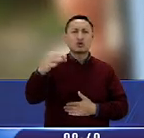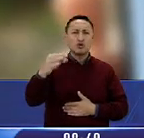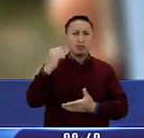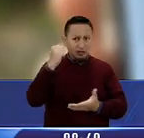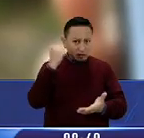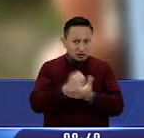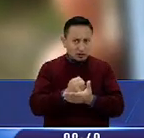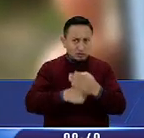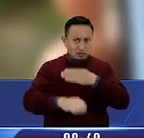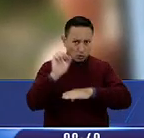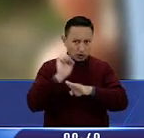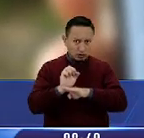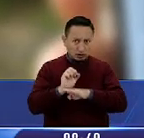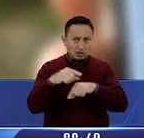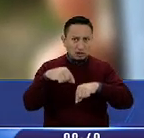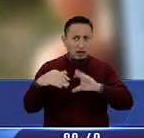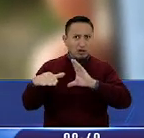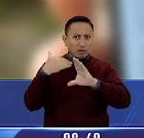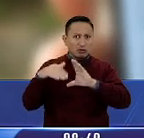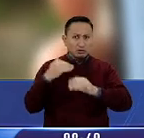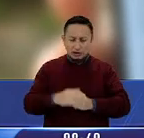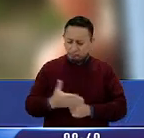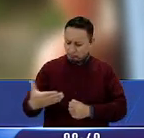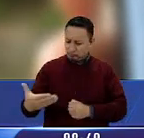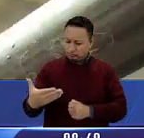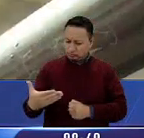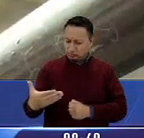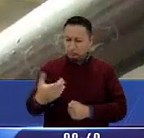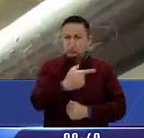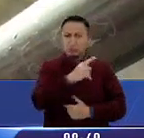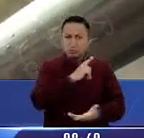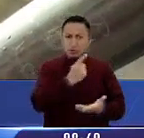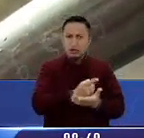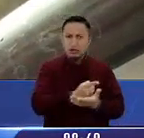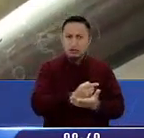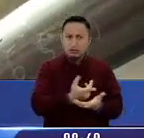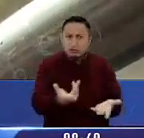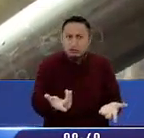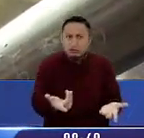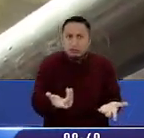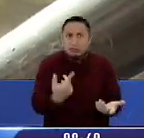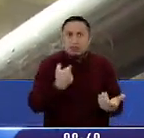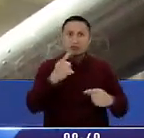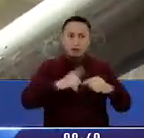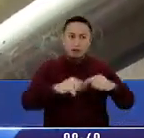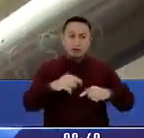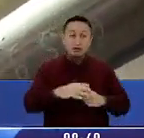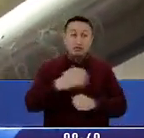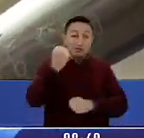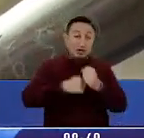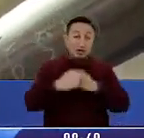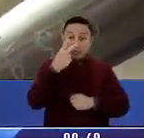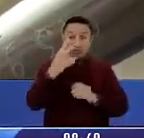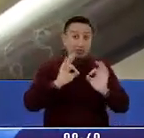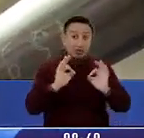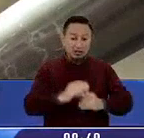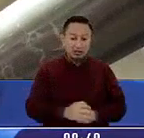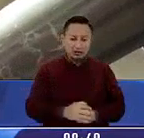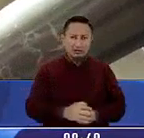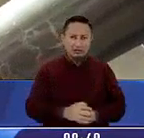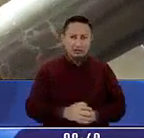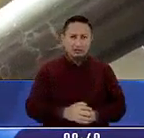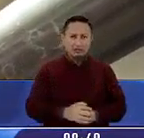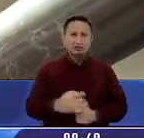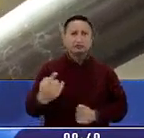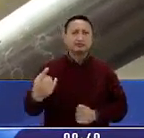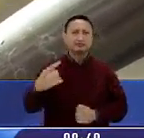autoridades ecuatorianas le enviaron, donde se evidenciaban sus datos. Parecía algo real, porque es de un amigo que no le veo años, y de este gran